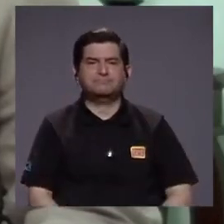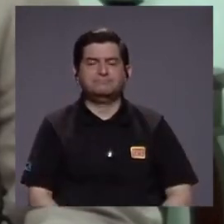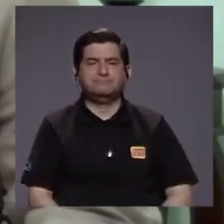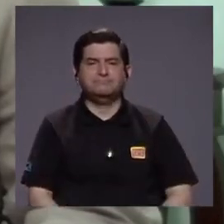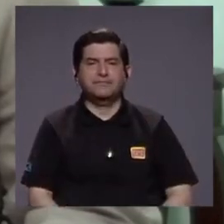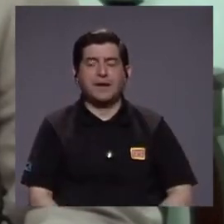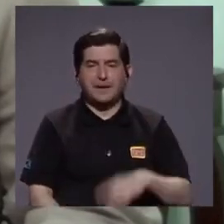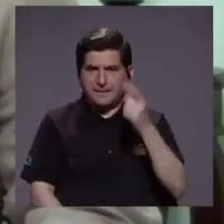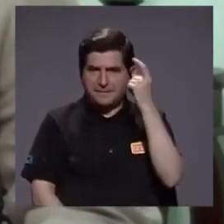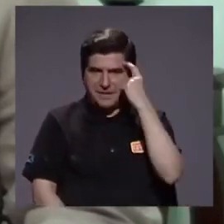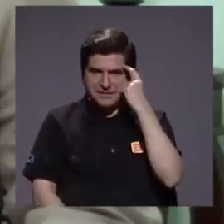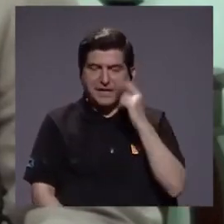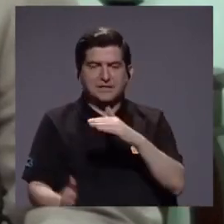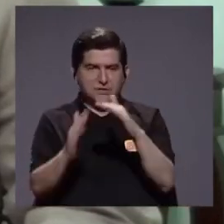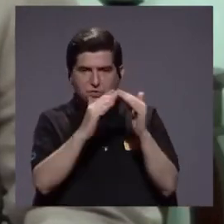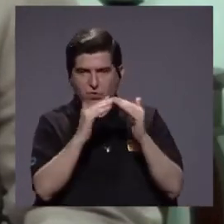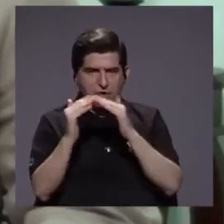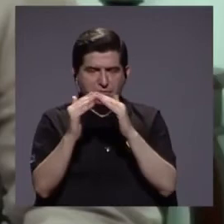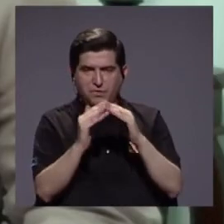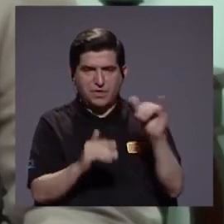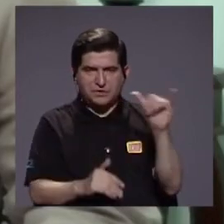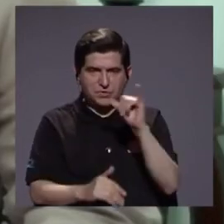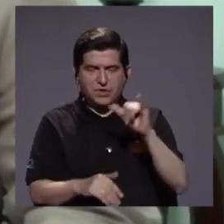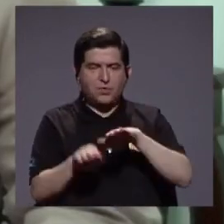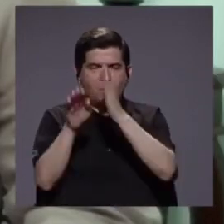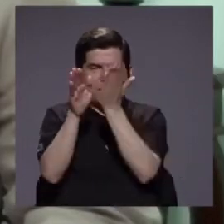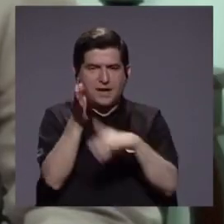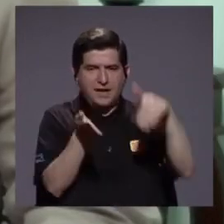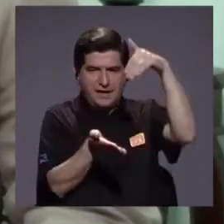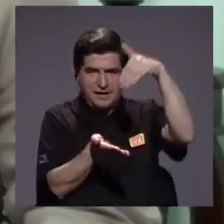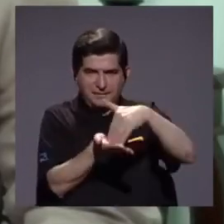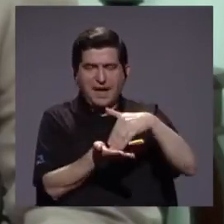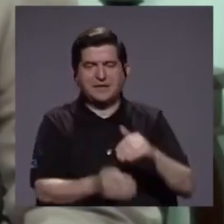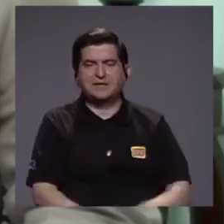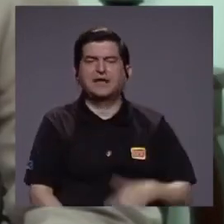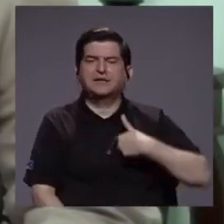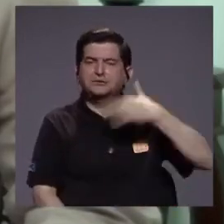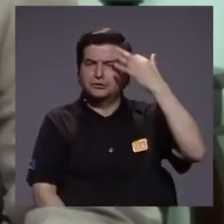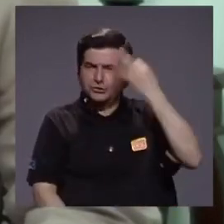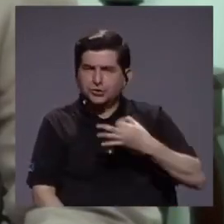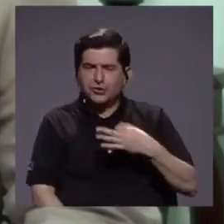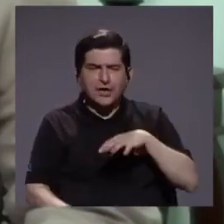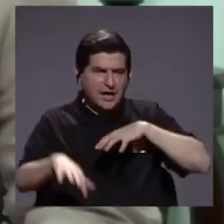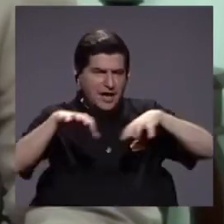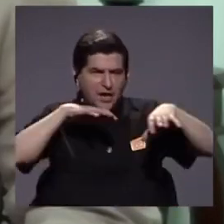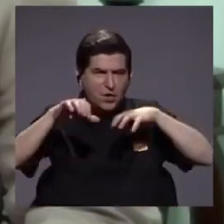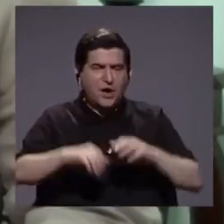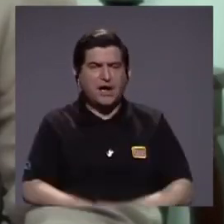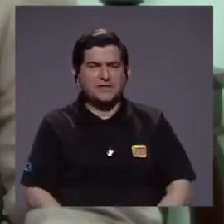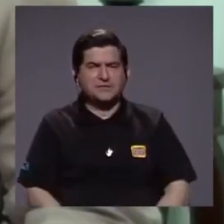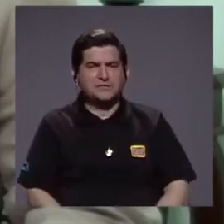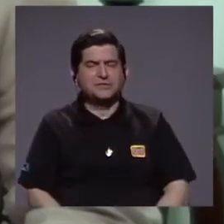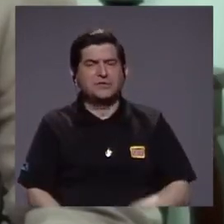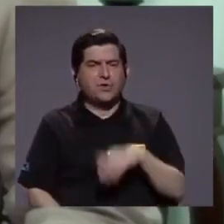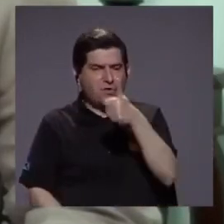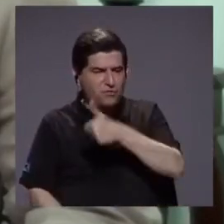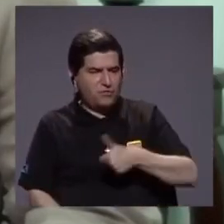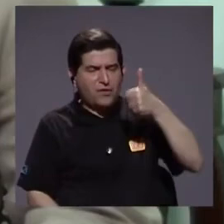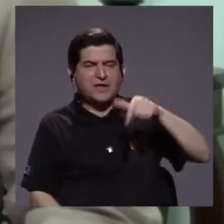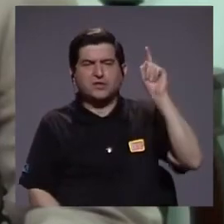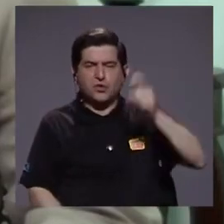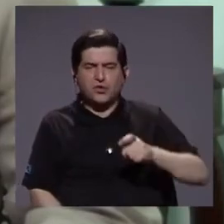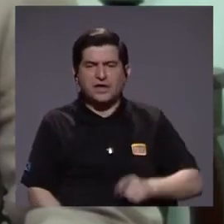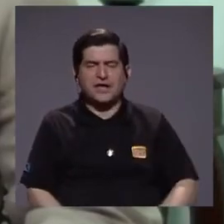hace con las poblaciones del Valle Central. Me parece que esas acciones deben caminarle a la rectoría,